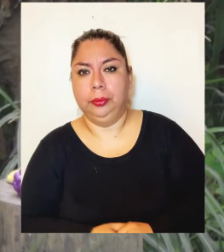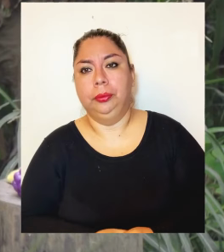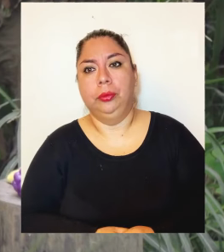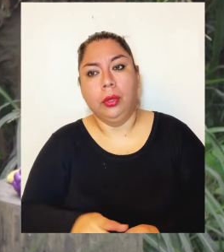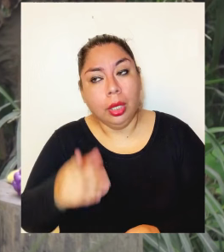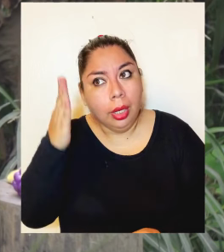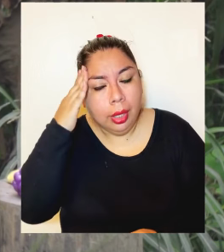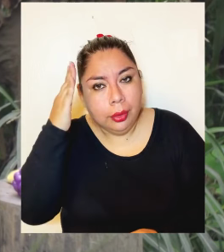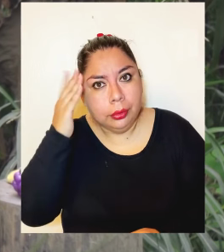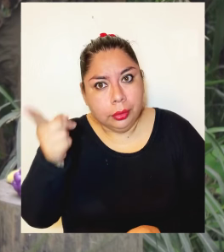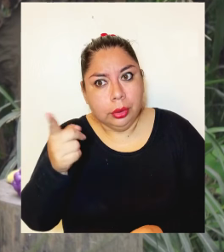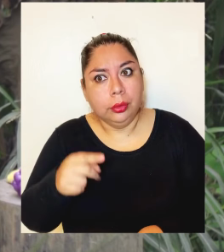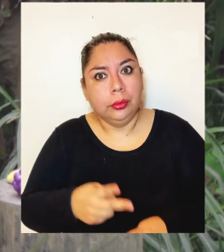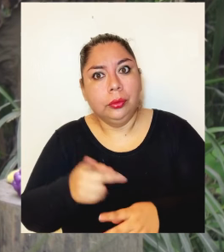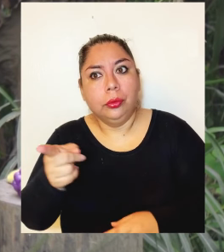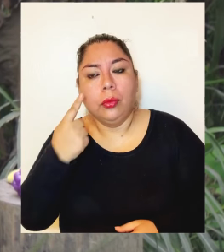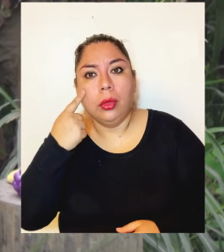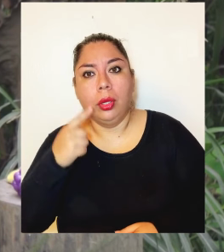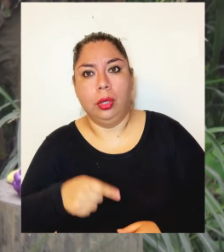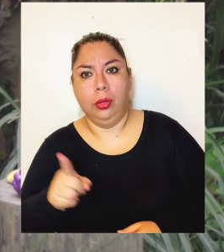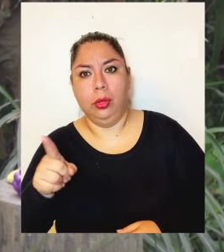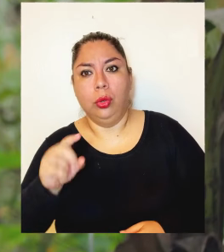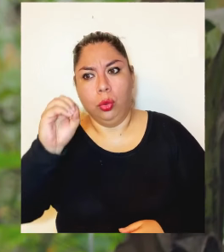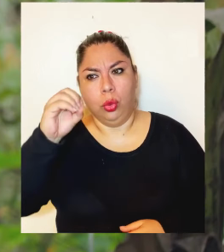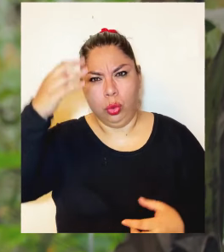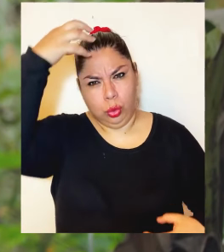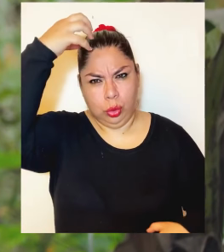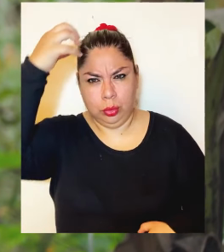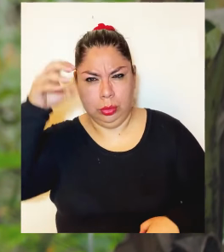Rumi! ¿Te imaginas si te encontrabas con un otorongo?